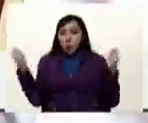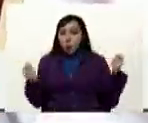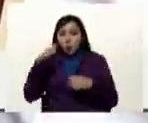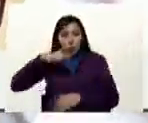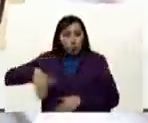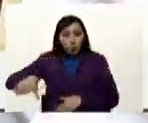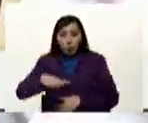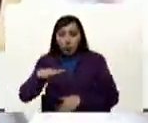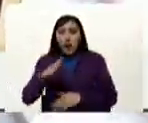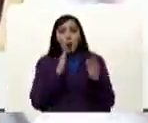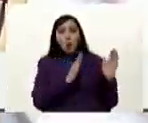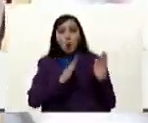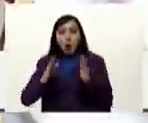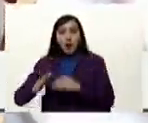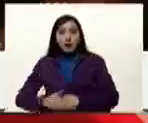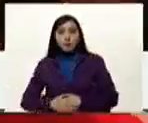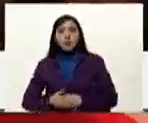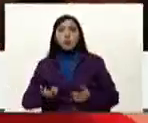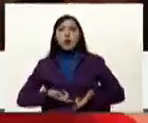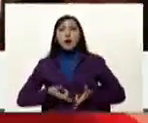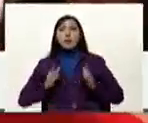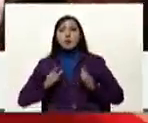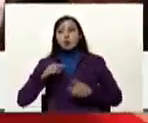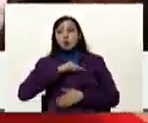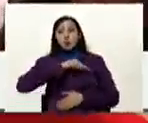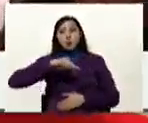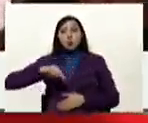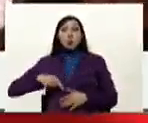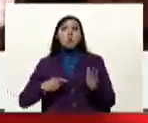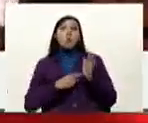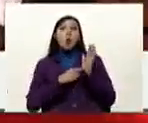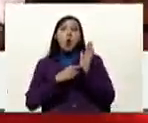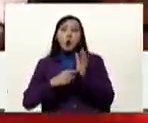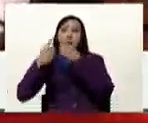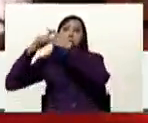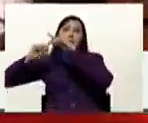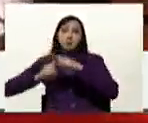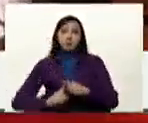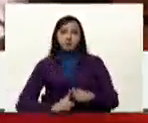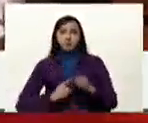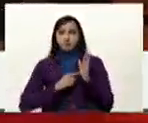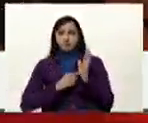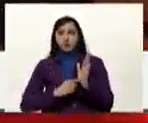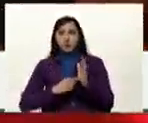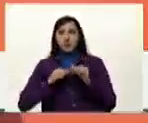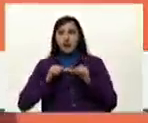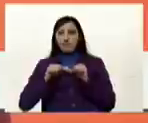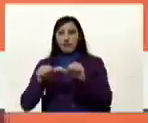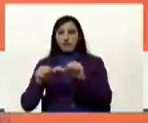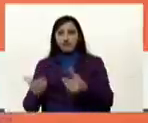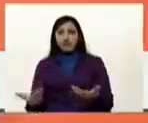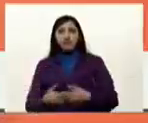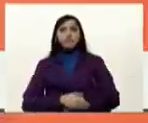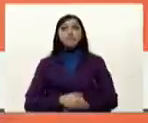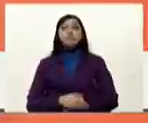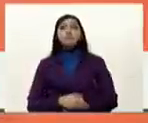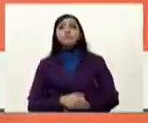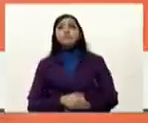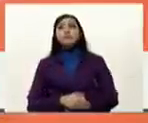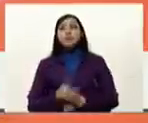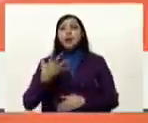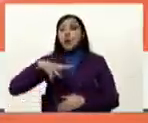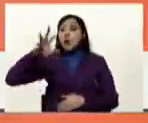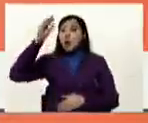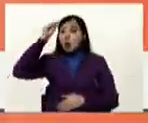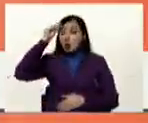organizado, lo que ha permitido que podamos hoy mostrar estos números y estos avances, en esa comprensión y